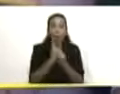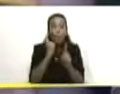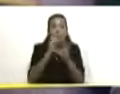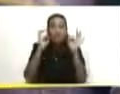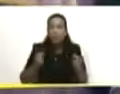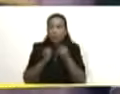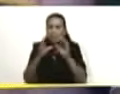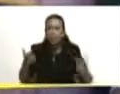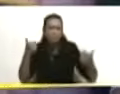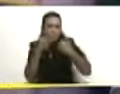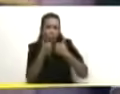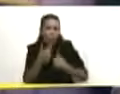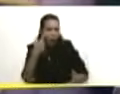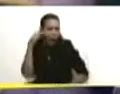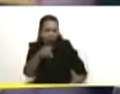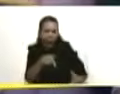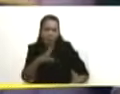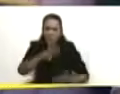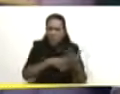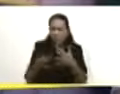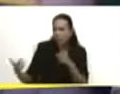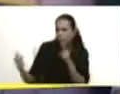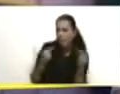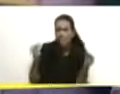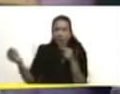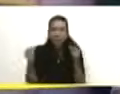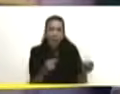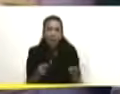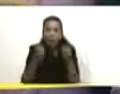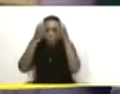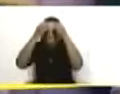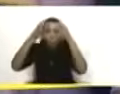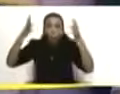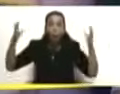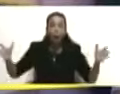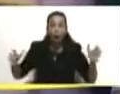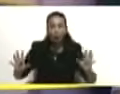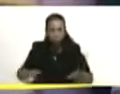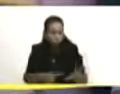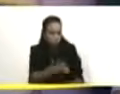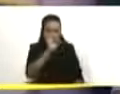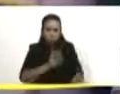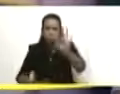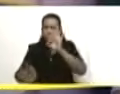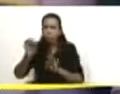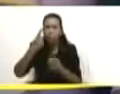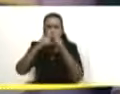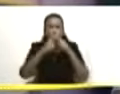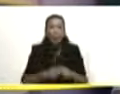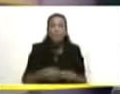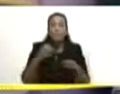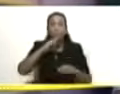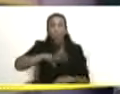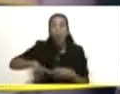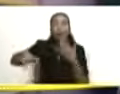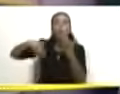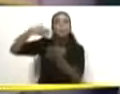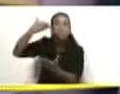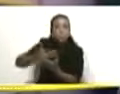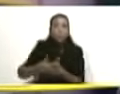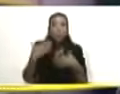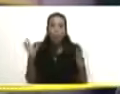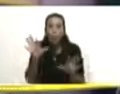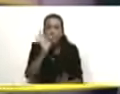el desafío, la oportunidad y el aprendizaje colectivo para seguir, bueno, sacando las cuentas, tanto las históricas como las